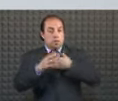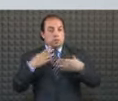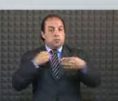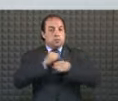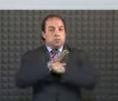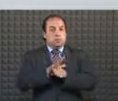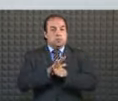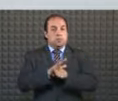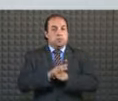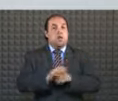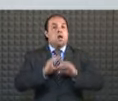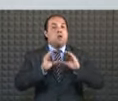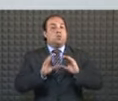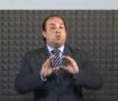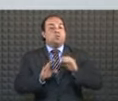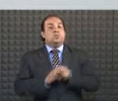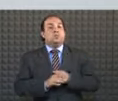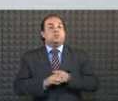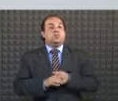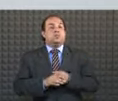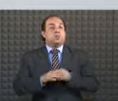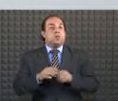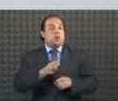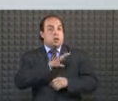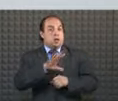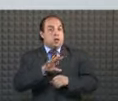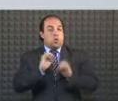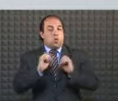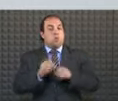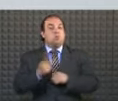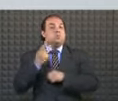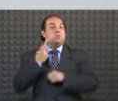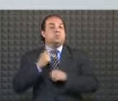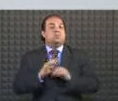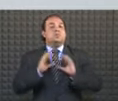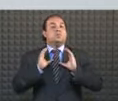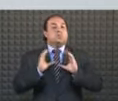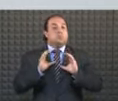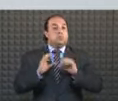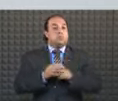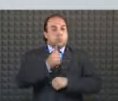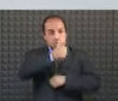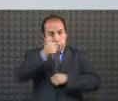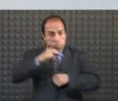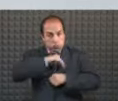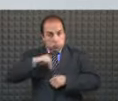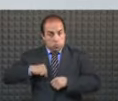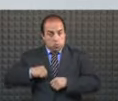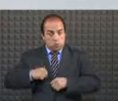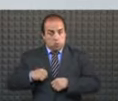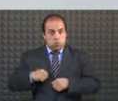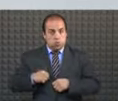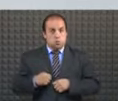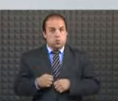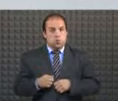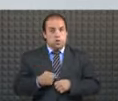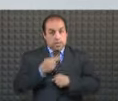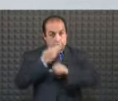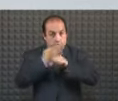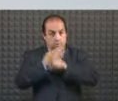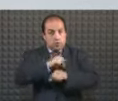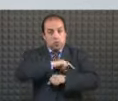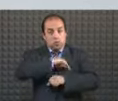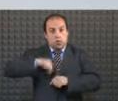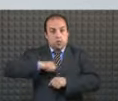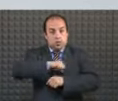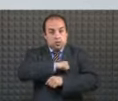una prevención general o a una política de prevención, y de que cada uno de nosotros tomemos la salud en nuestras manos y también